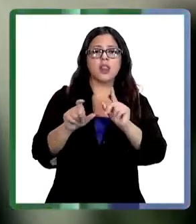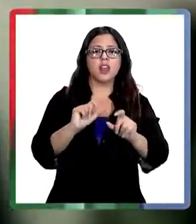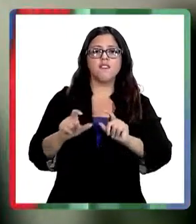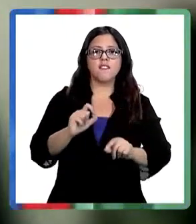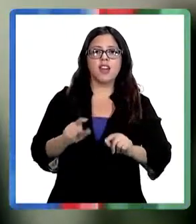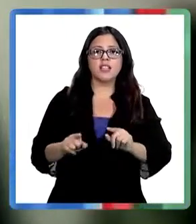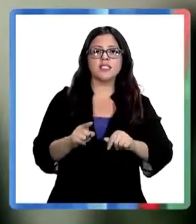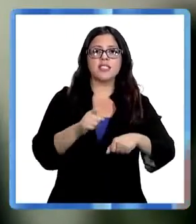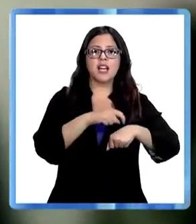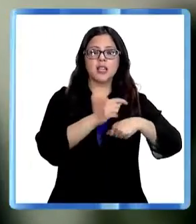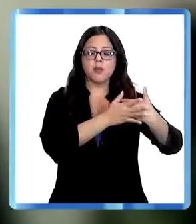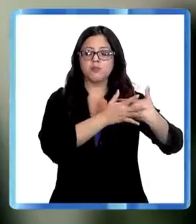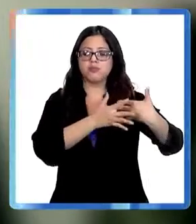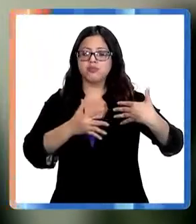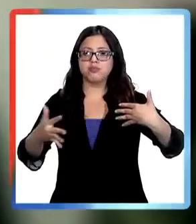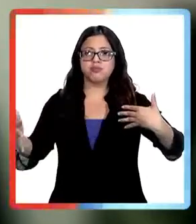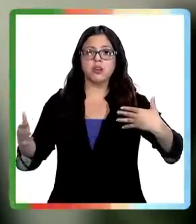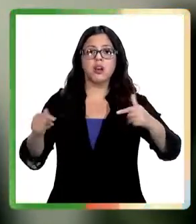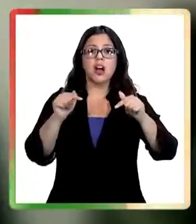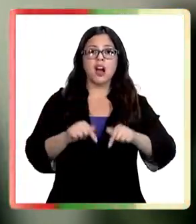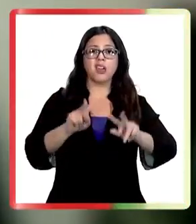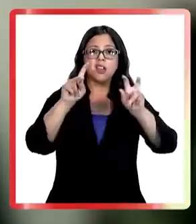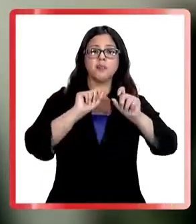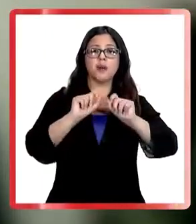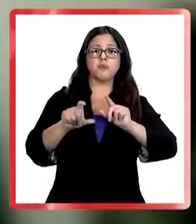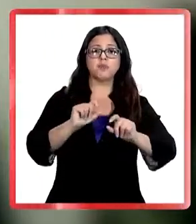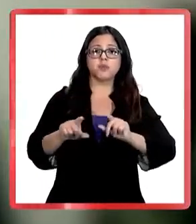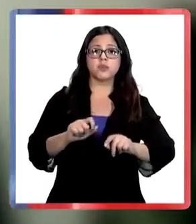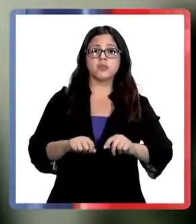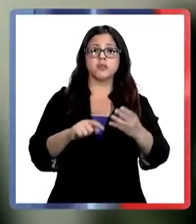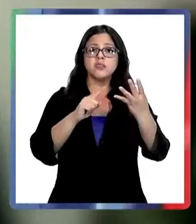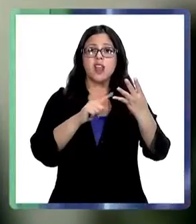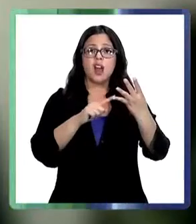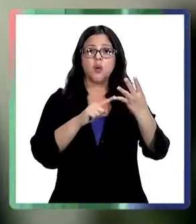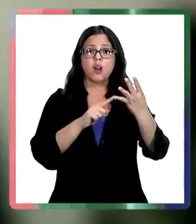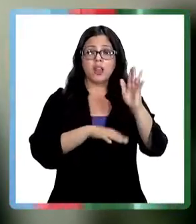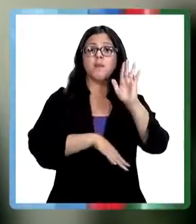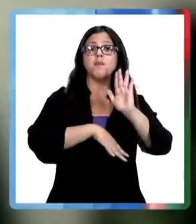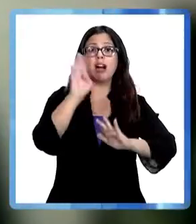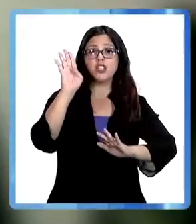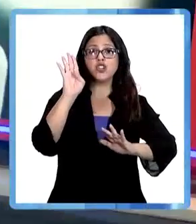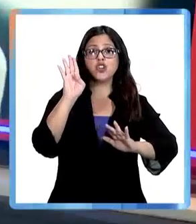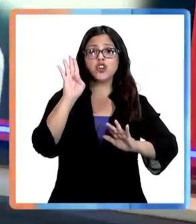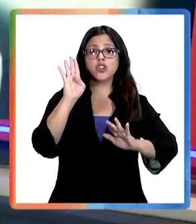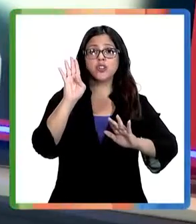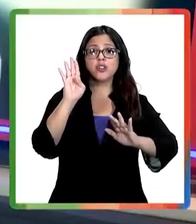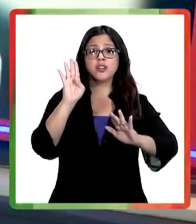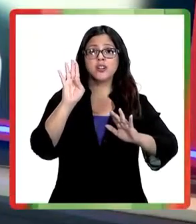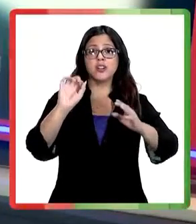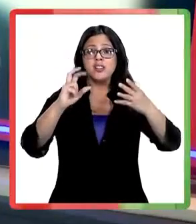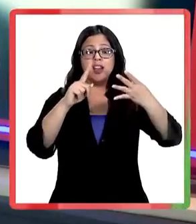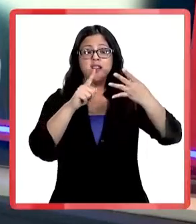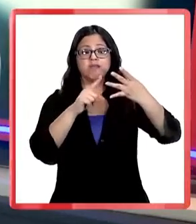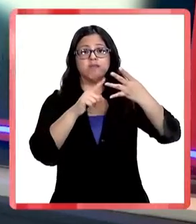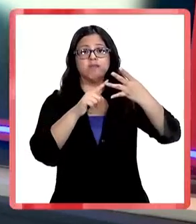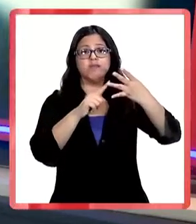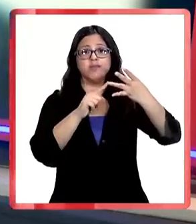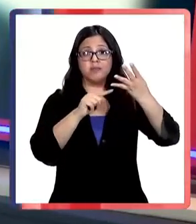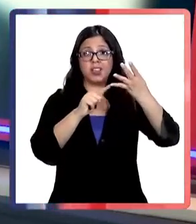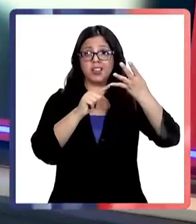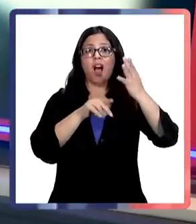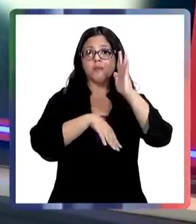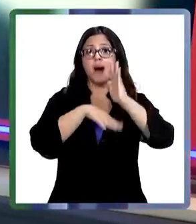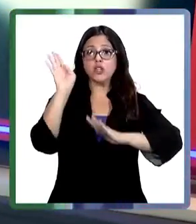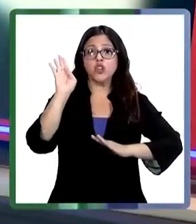en mantenerlos en el tiempo. La mantención de los anticuerpos post cuarta dosis fue mayor que después del primer refuerzo, que es la